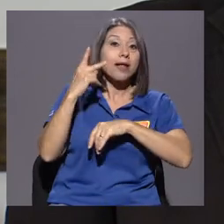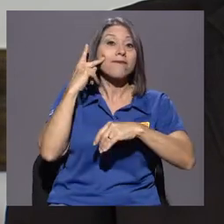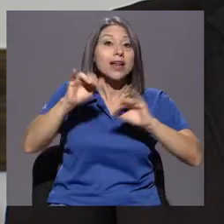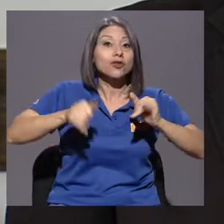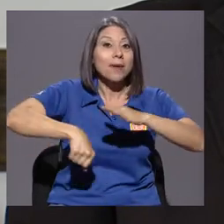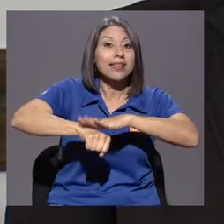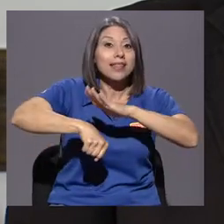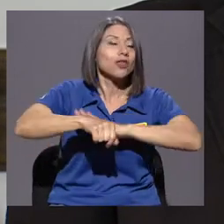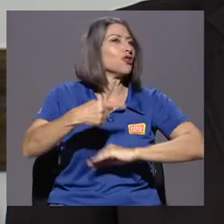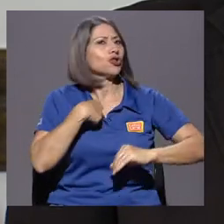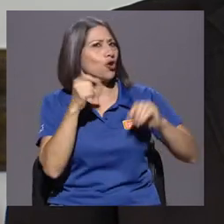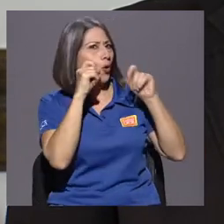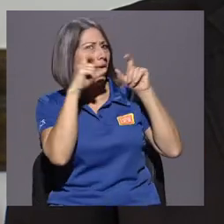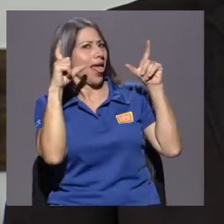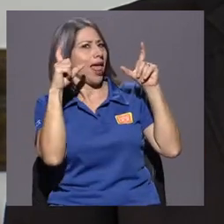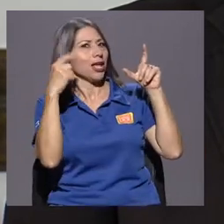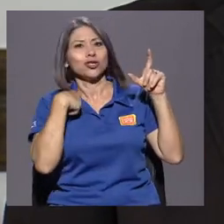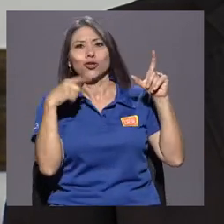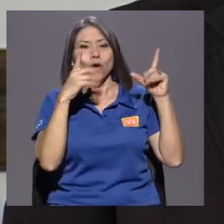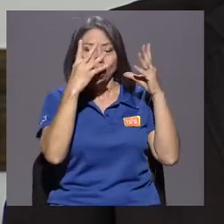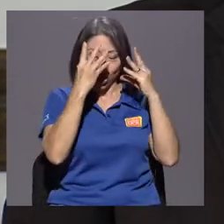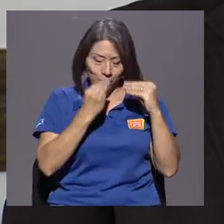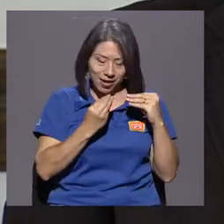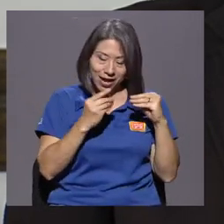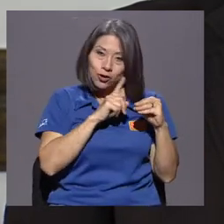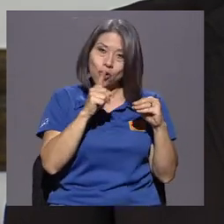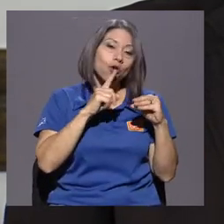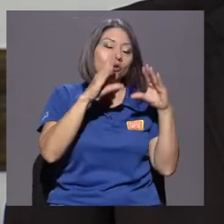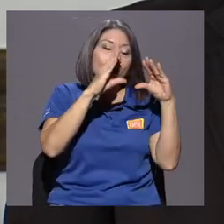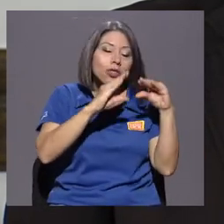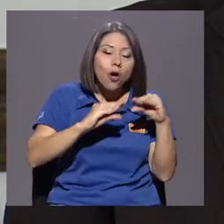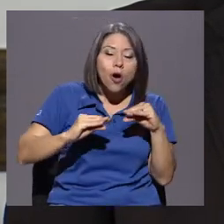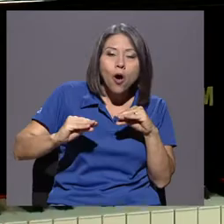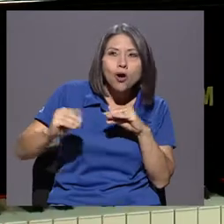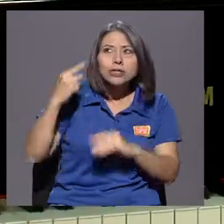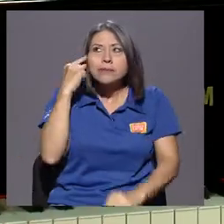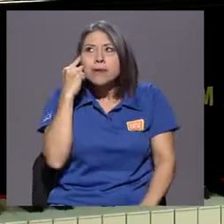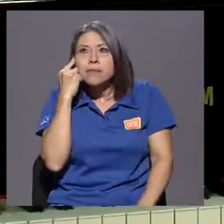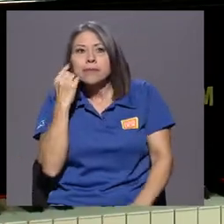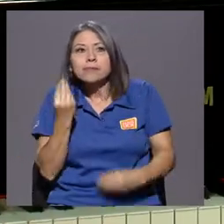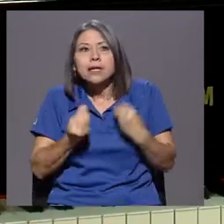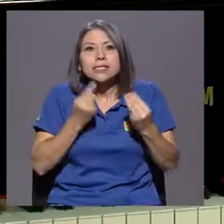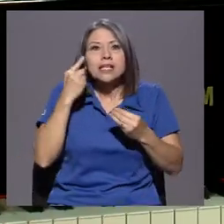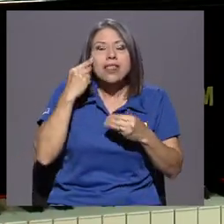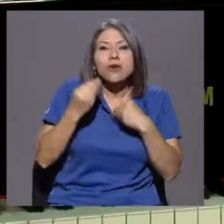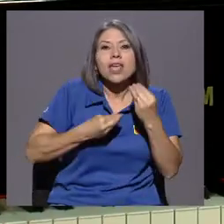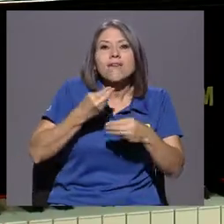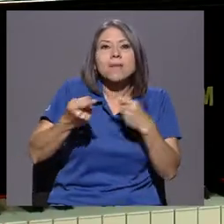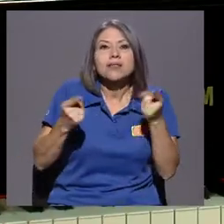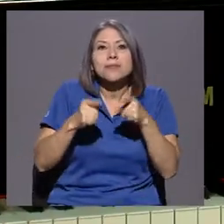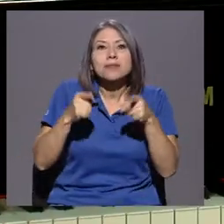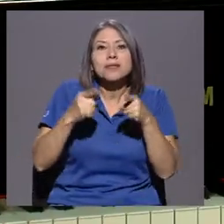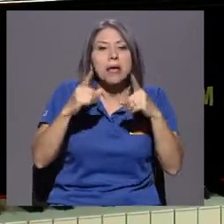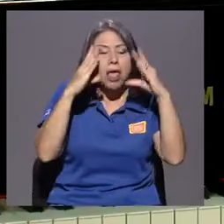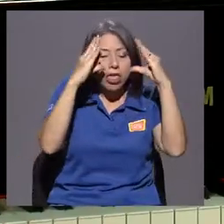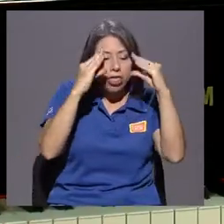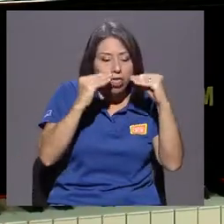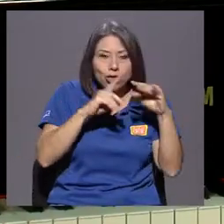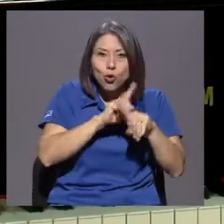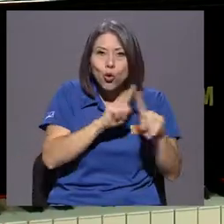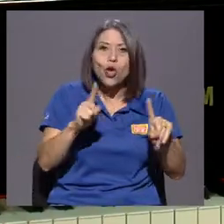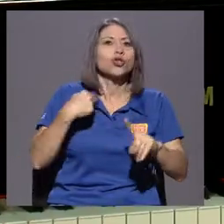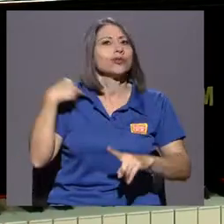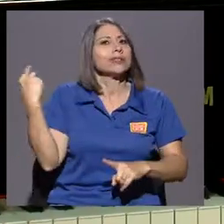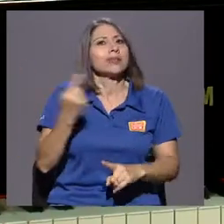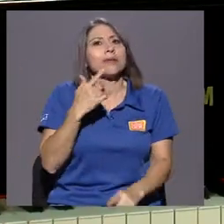levantaba no dormía pasaba recto haciendo mis cábalas y mis predicciones y mis alineaciones posibles y mis cosas no si yo siempre